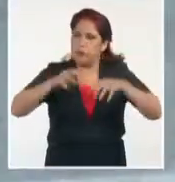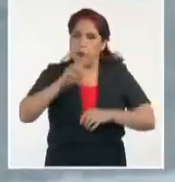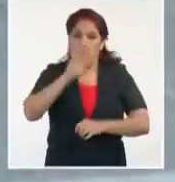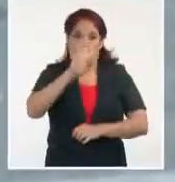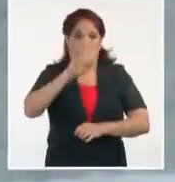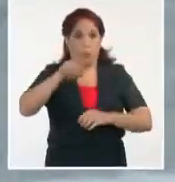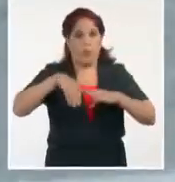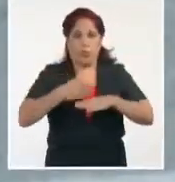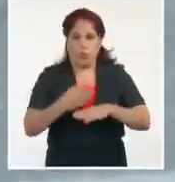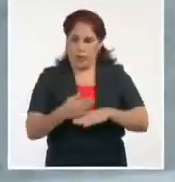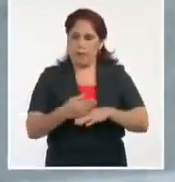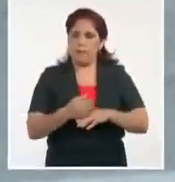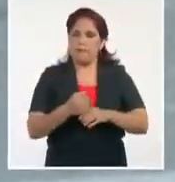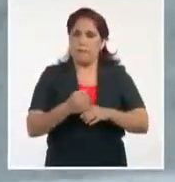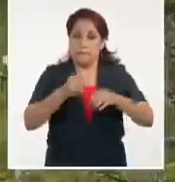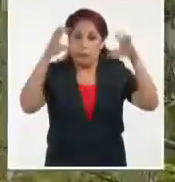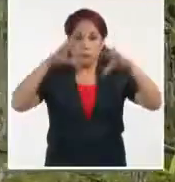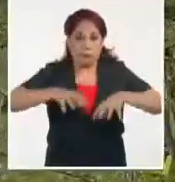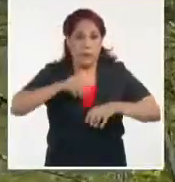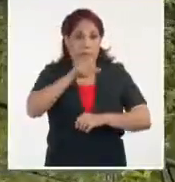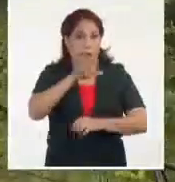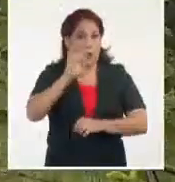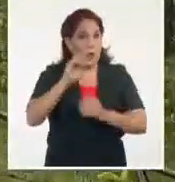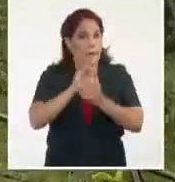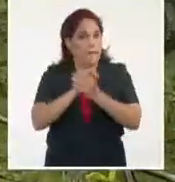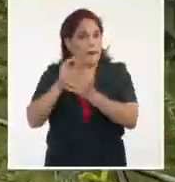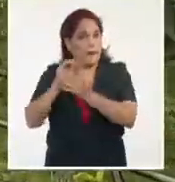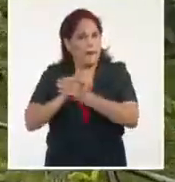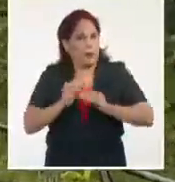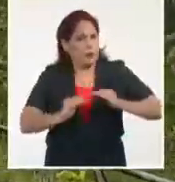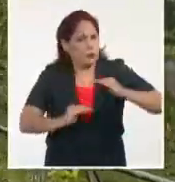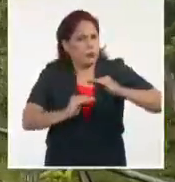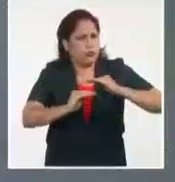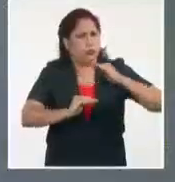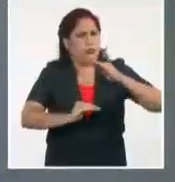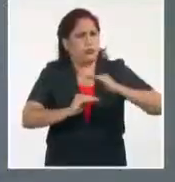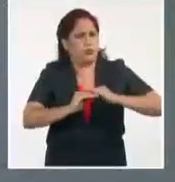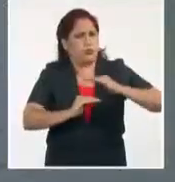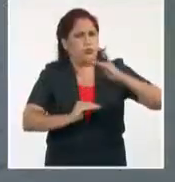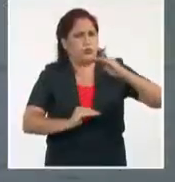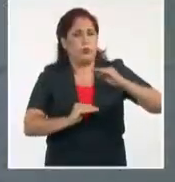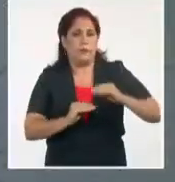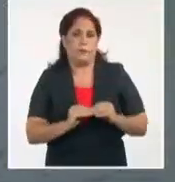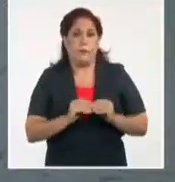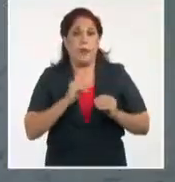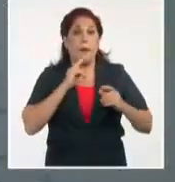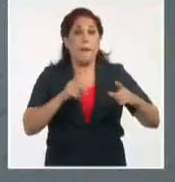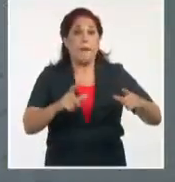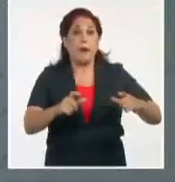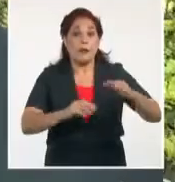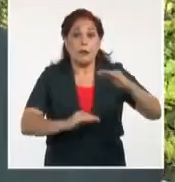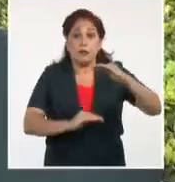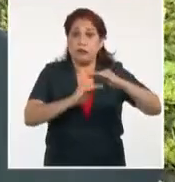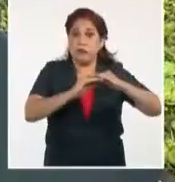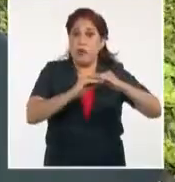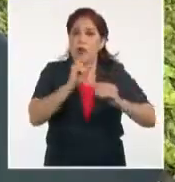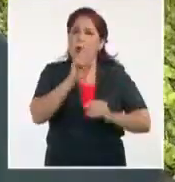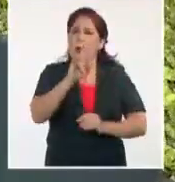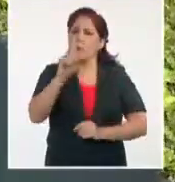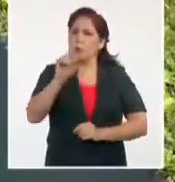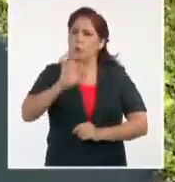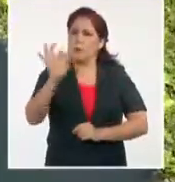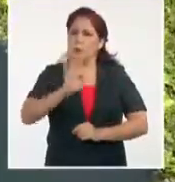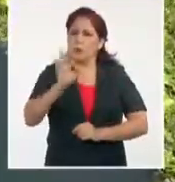48 horas. 130 milímetros fue el acumulado promedio en la provincia. Las presas subieron a un 91% su